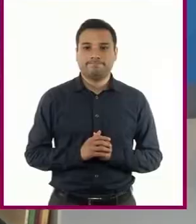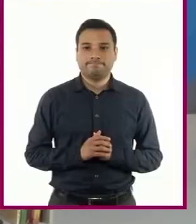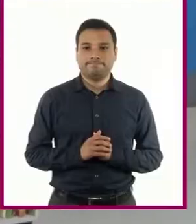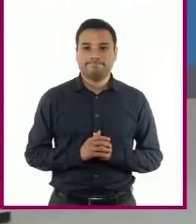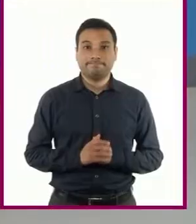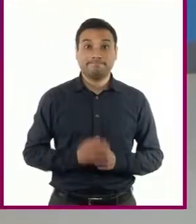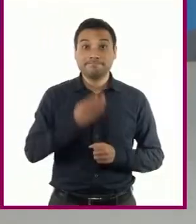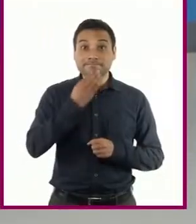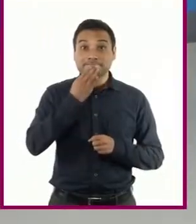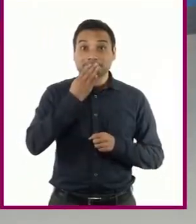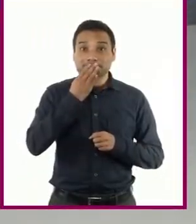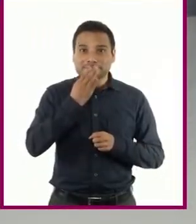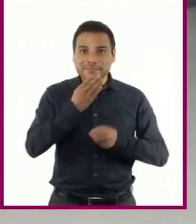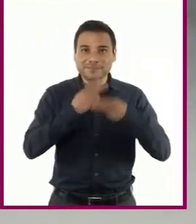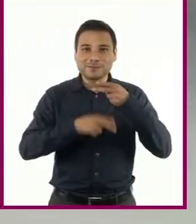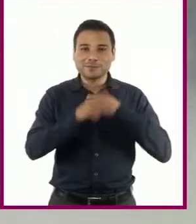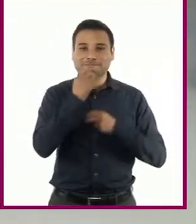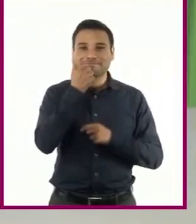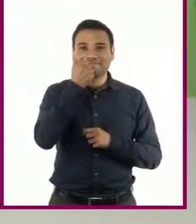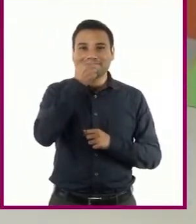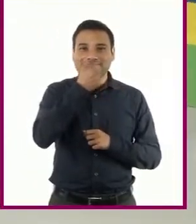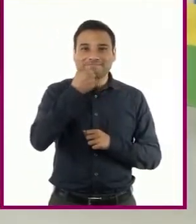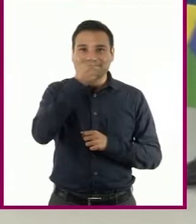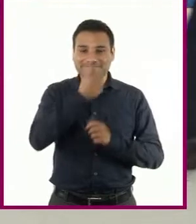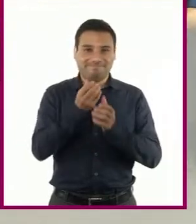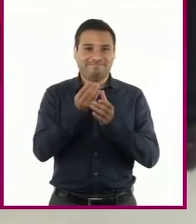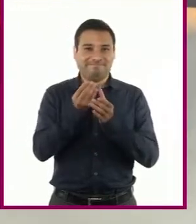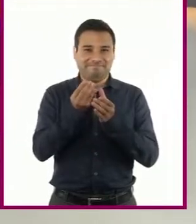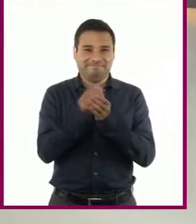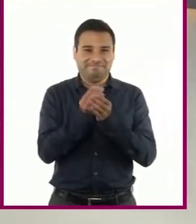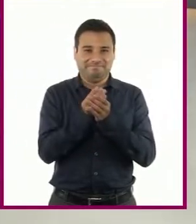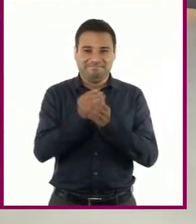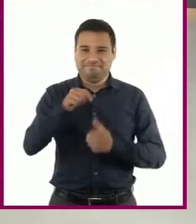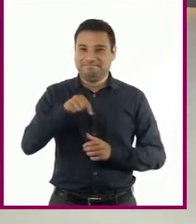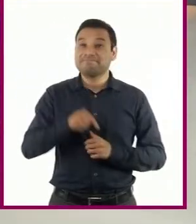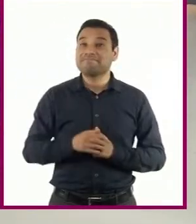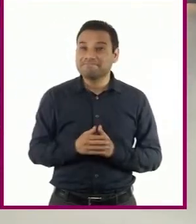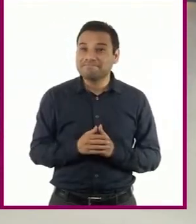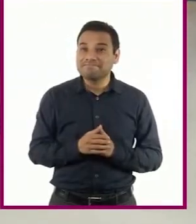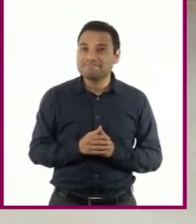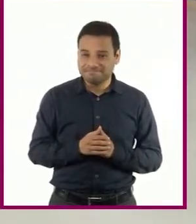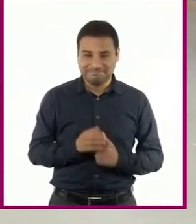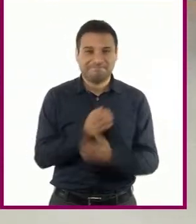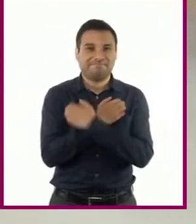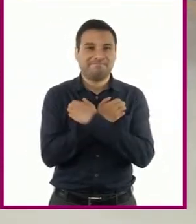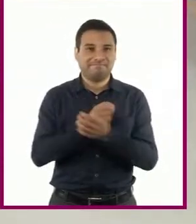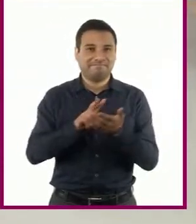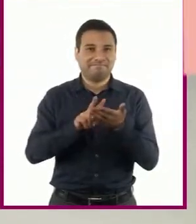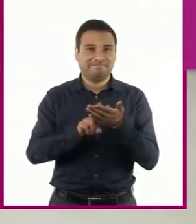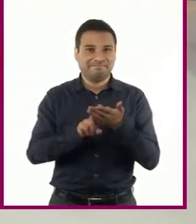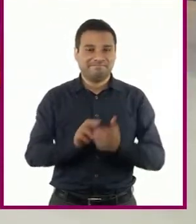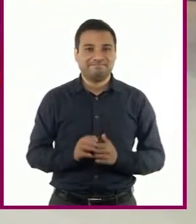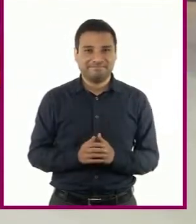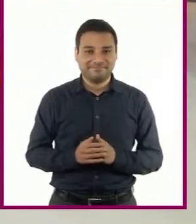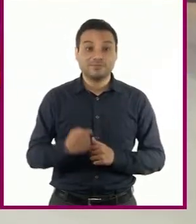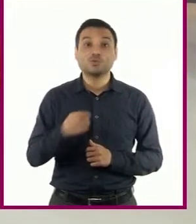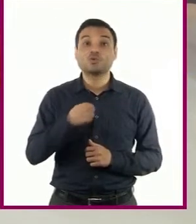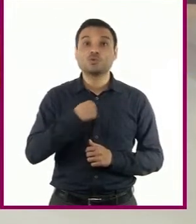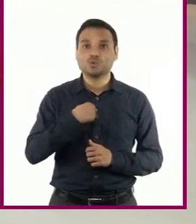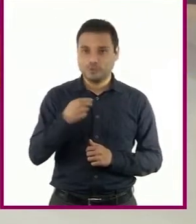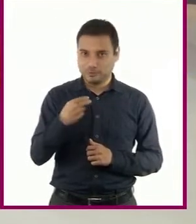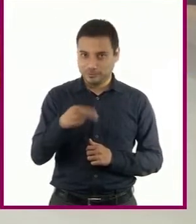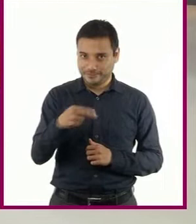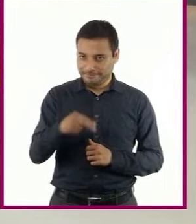Bienvenidas y bienvenidos, queridas alumnas y alumnos de segundo grado, a una sesión más de la asignatura Formación Cívica y Ética. Soy Graciela